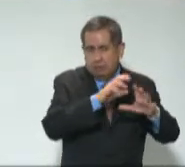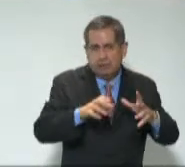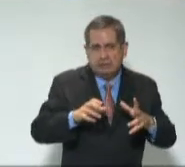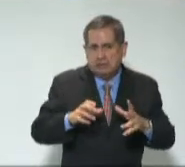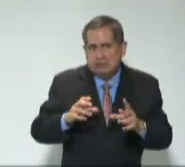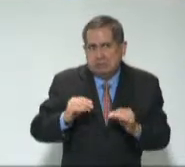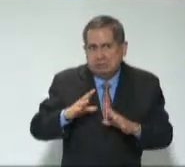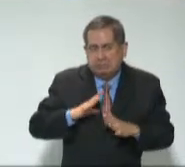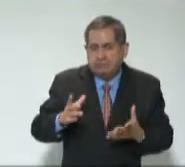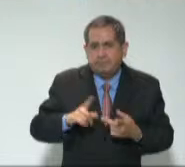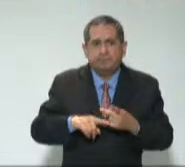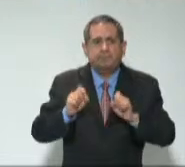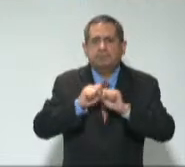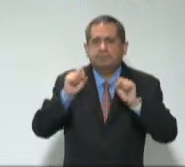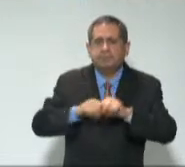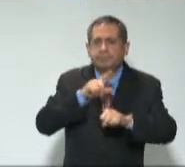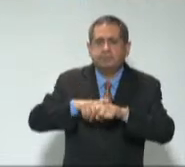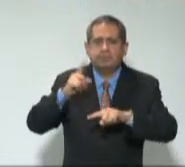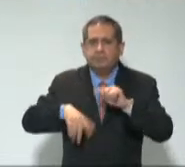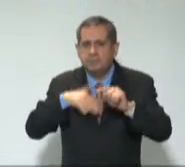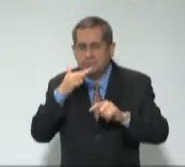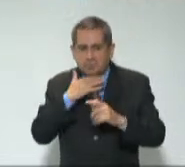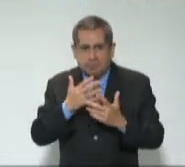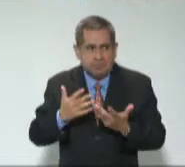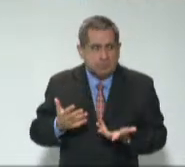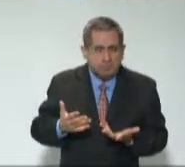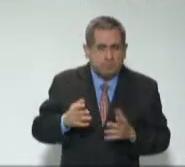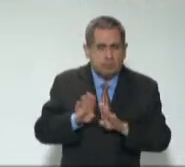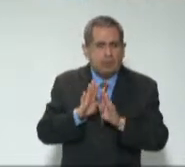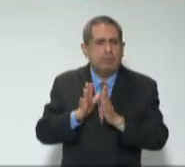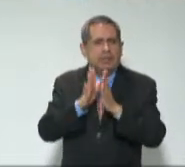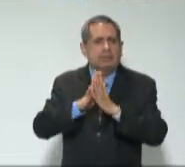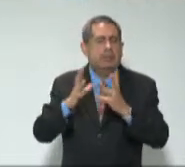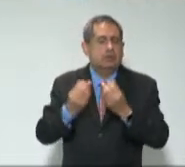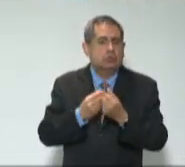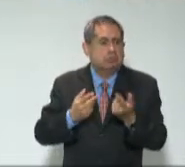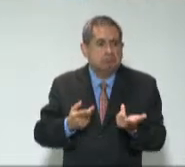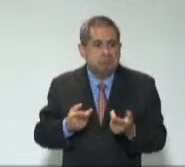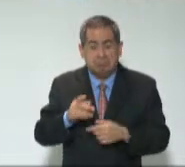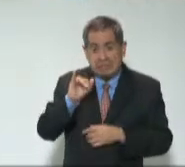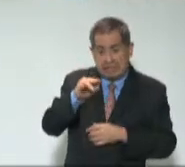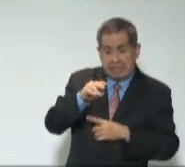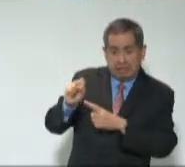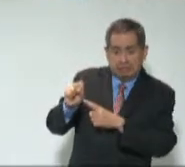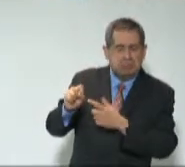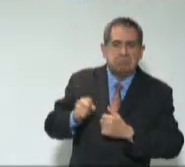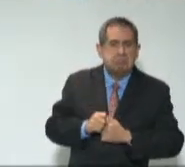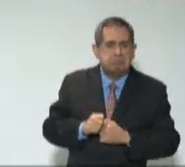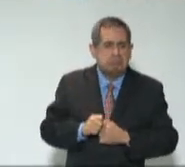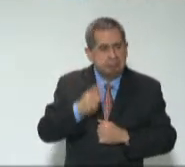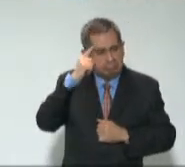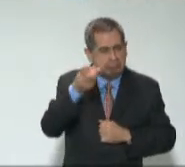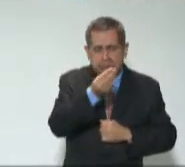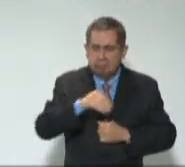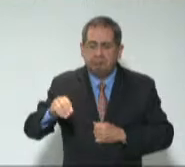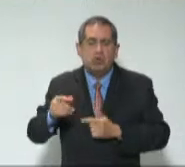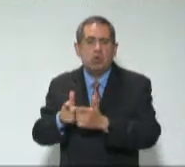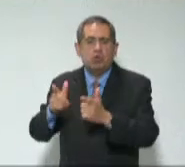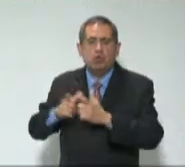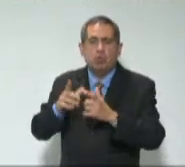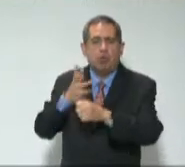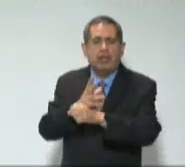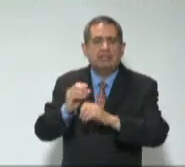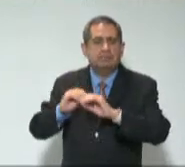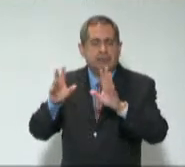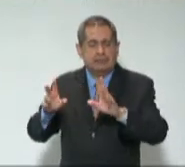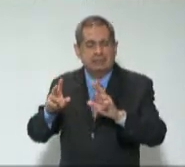Sistema Nacional anticorrupción su consejo de participación ciudadana en el seguro social la reacción fue crear una división de transparencia en el cuarto